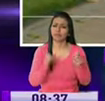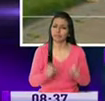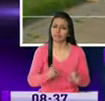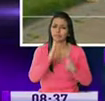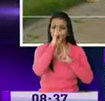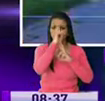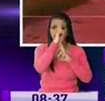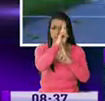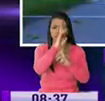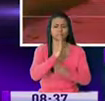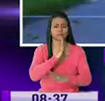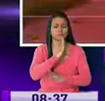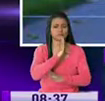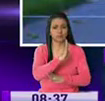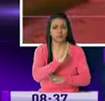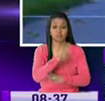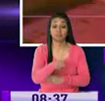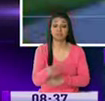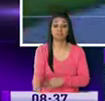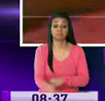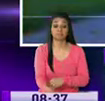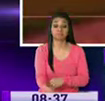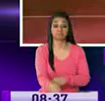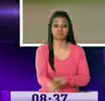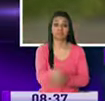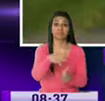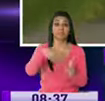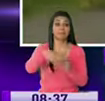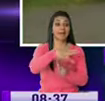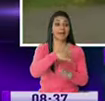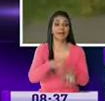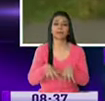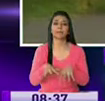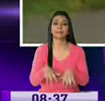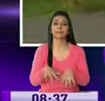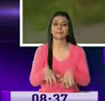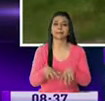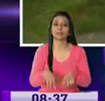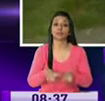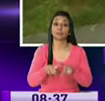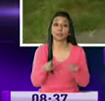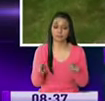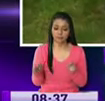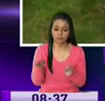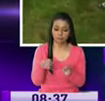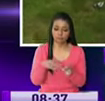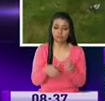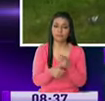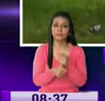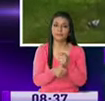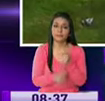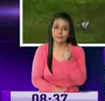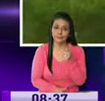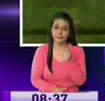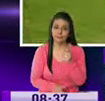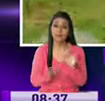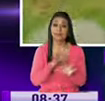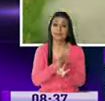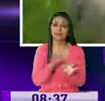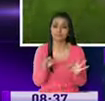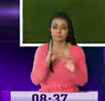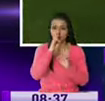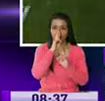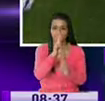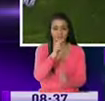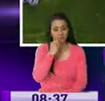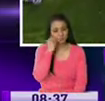siempre consecuentes, llevemos al parque a los peludos, sí, pero con las estructuras adecuadas por el respeto que todos nos merecemos. A